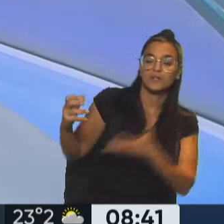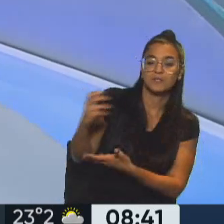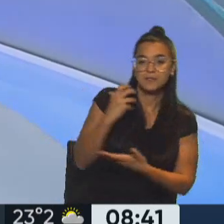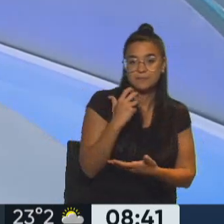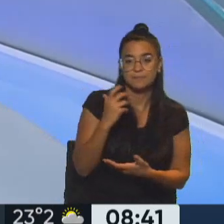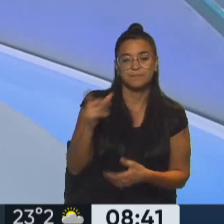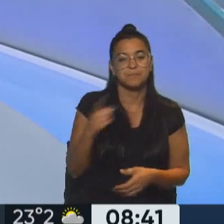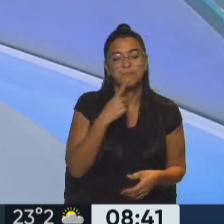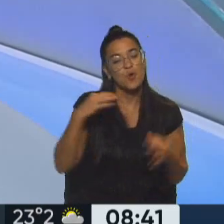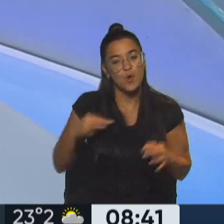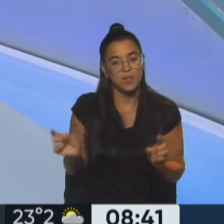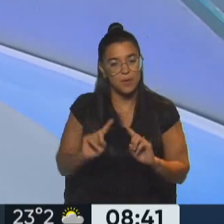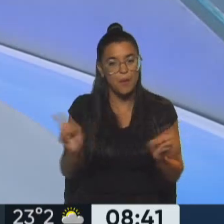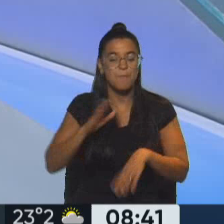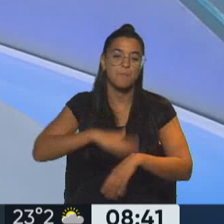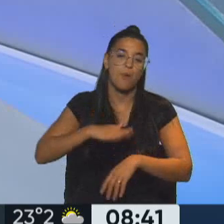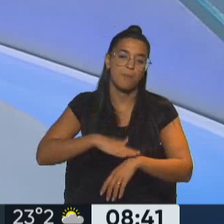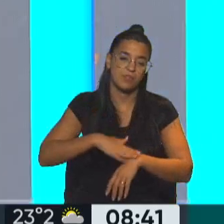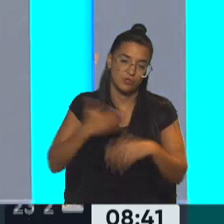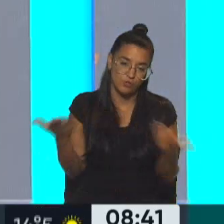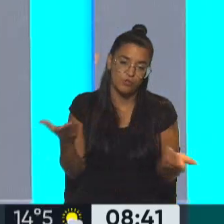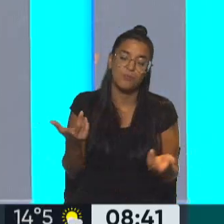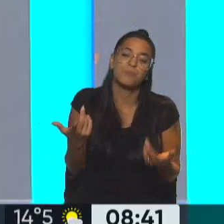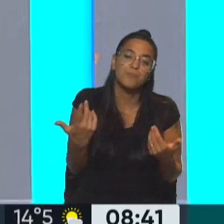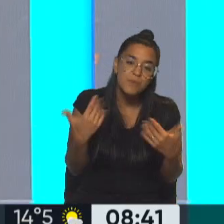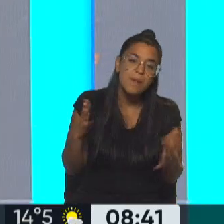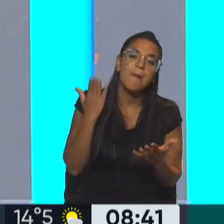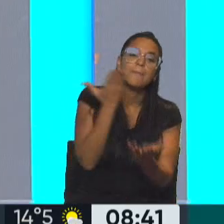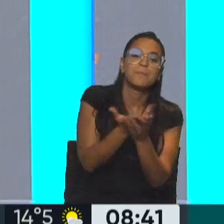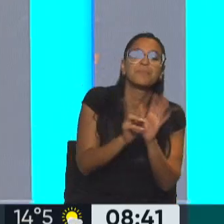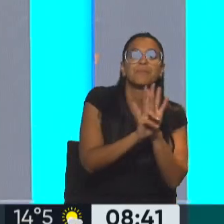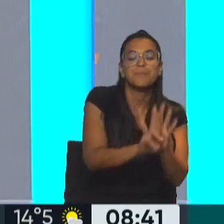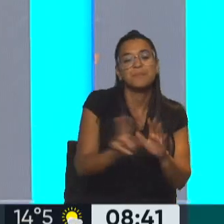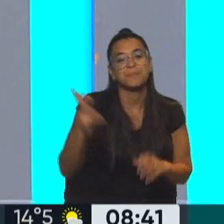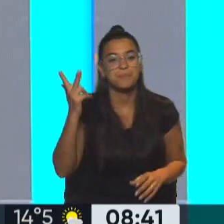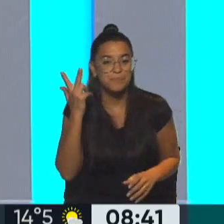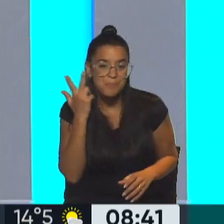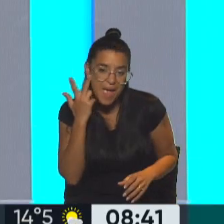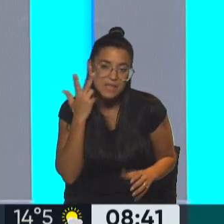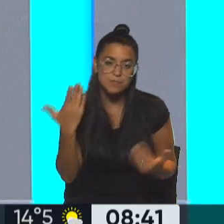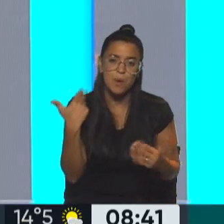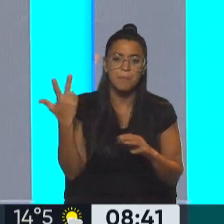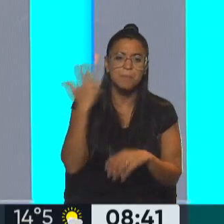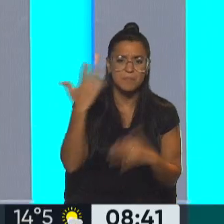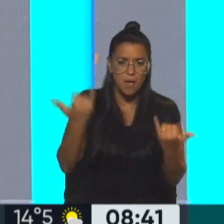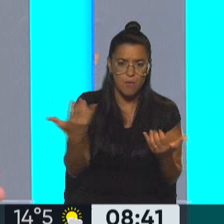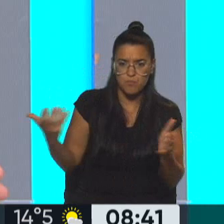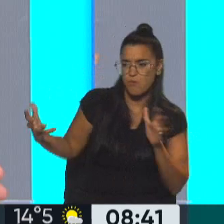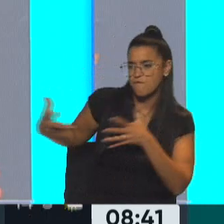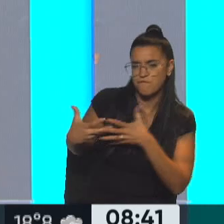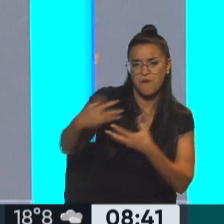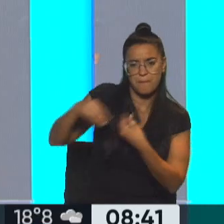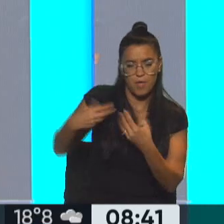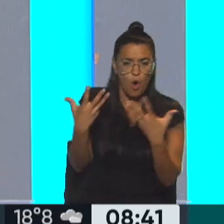lugar inapropiado, en un momento inapropiado. Quizá le hubiese pedido permiso a Messi y era distinto porque con Messi se sacaron un montón, ¿no? De familiares y